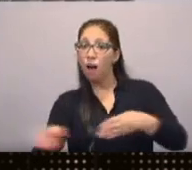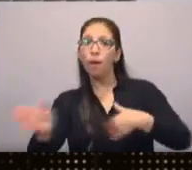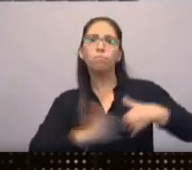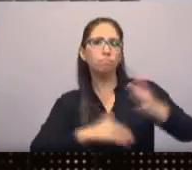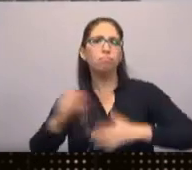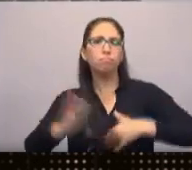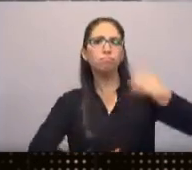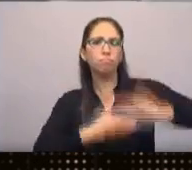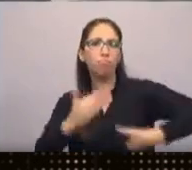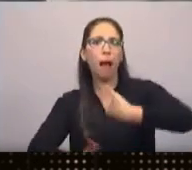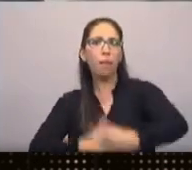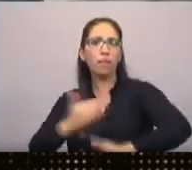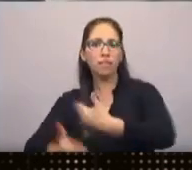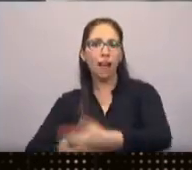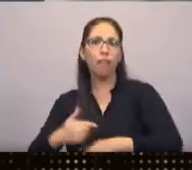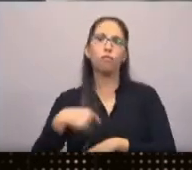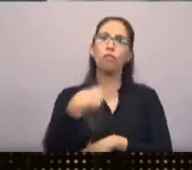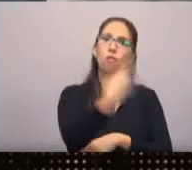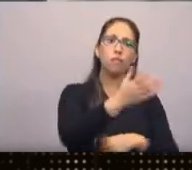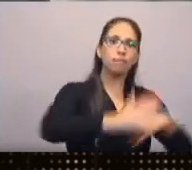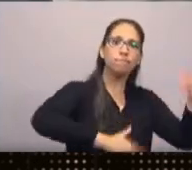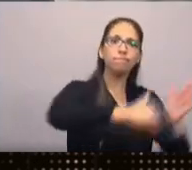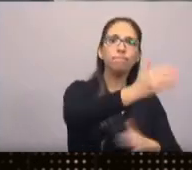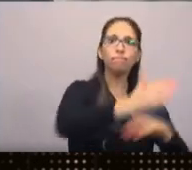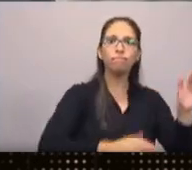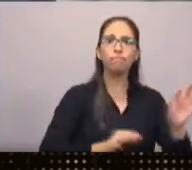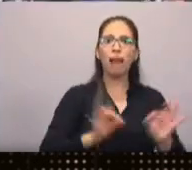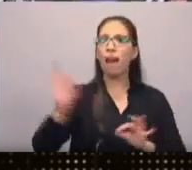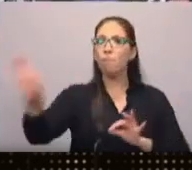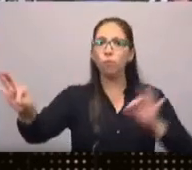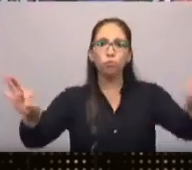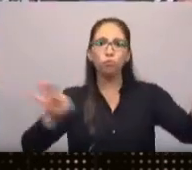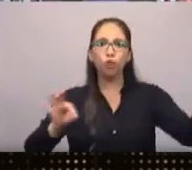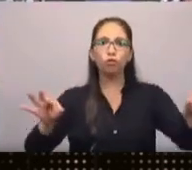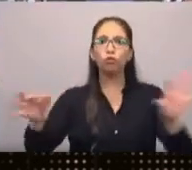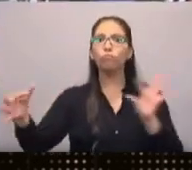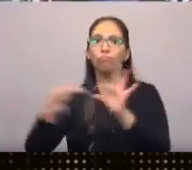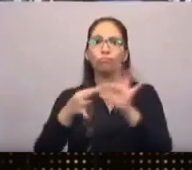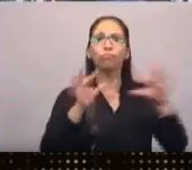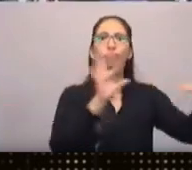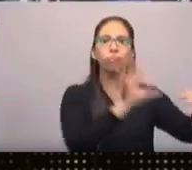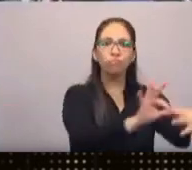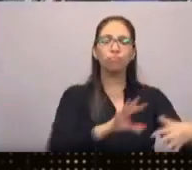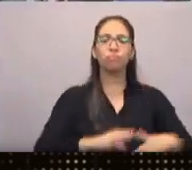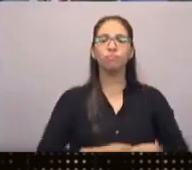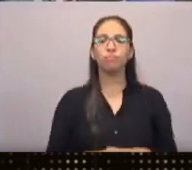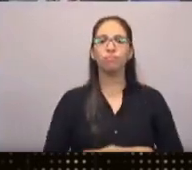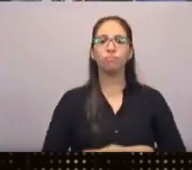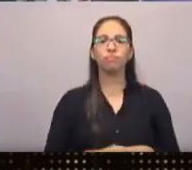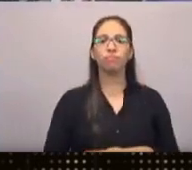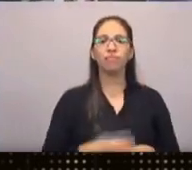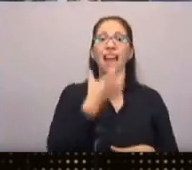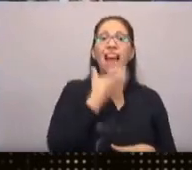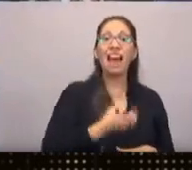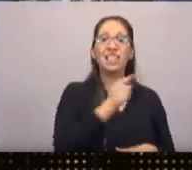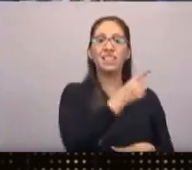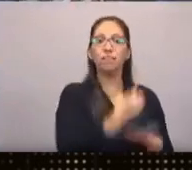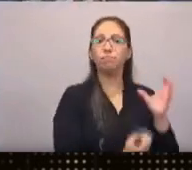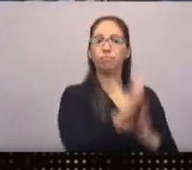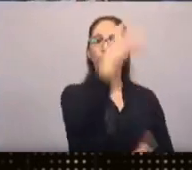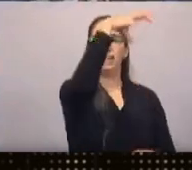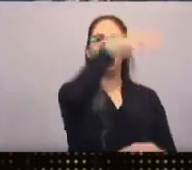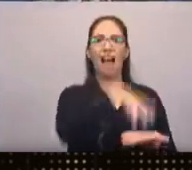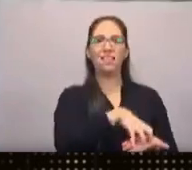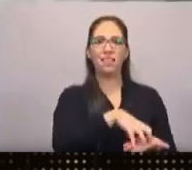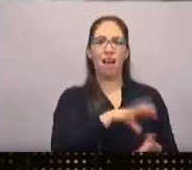obra te abrimos el otro frente que inauguramos en gessel una casa de la provincia de